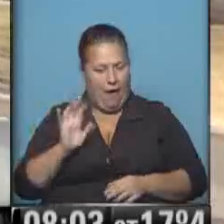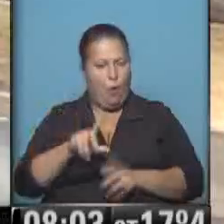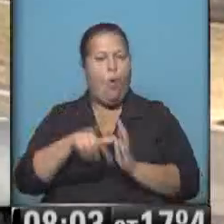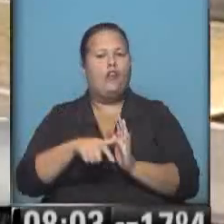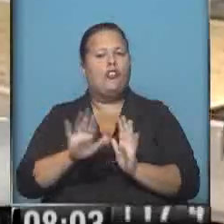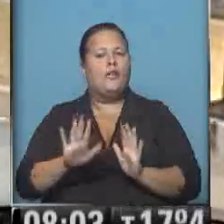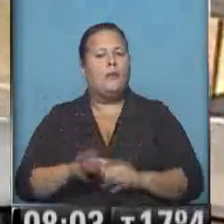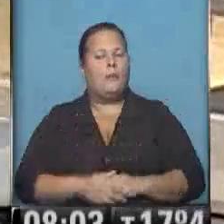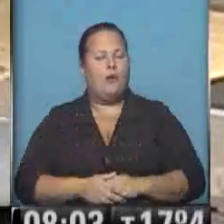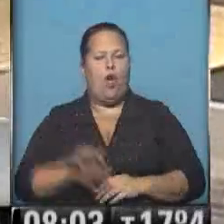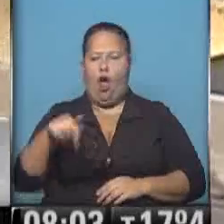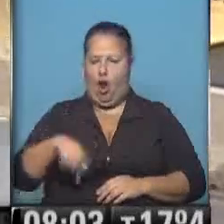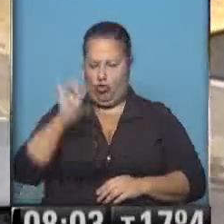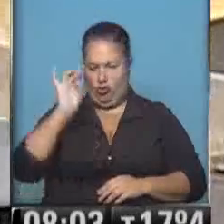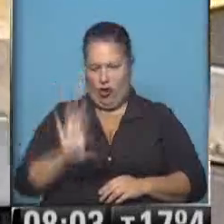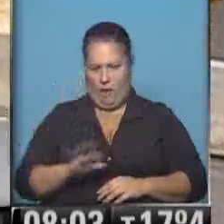cuánto tiempo va a ser? Es por hoy, no.